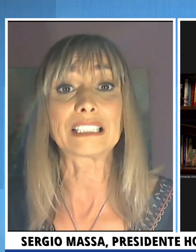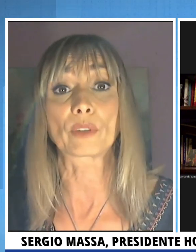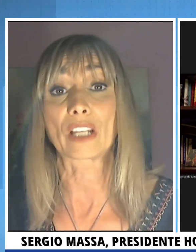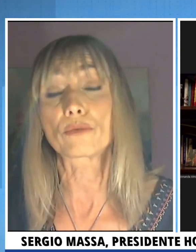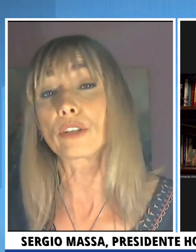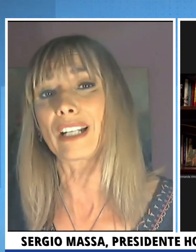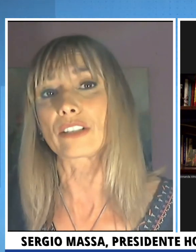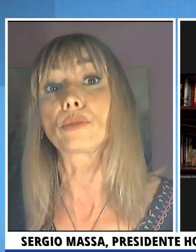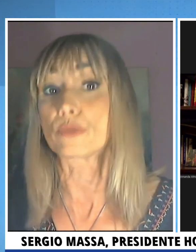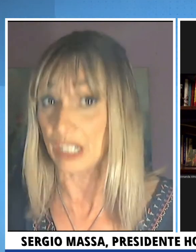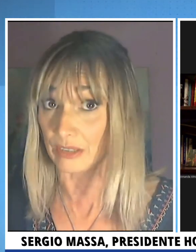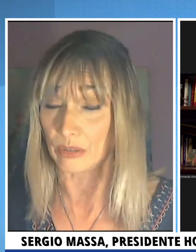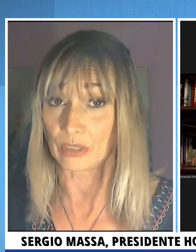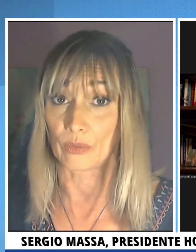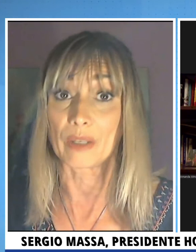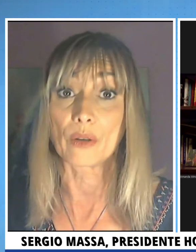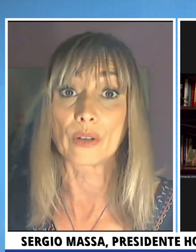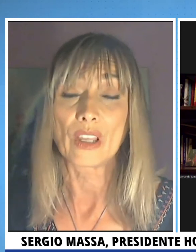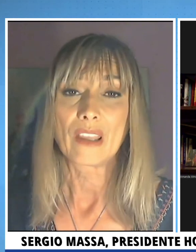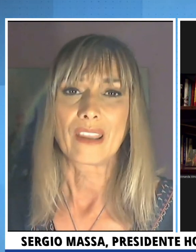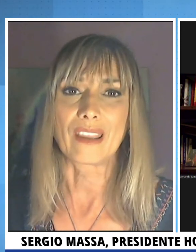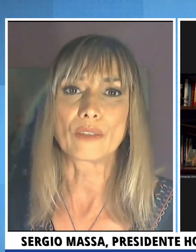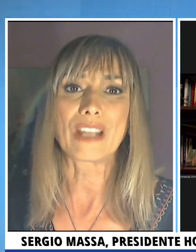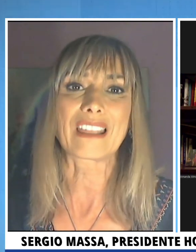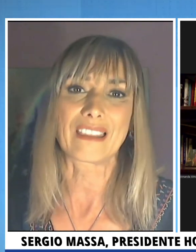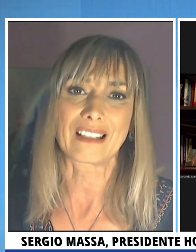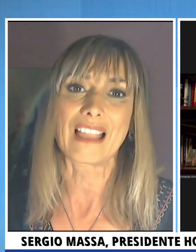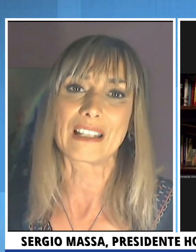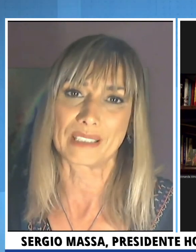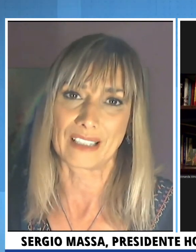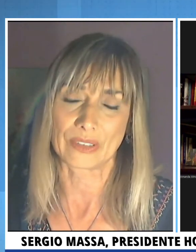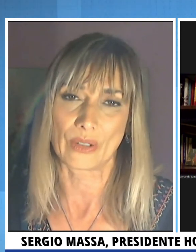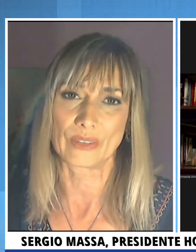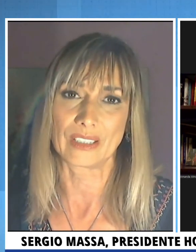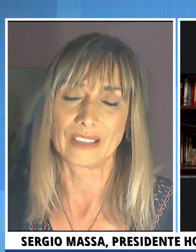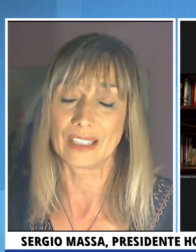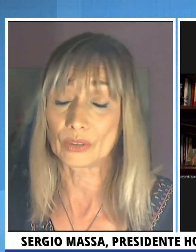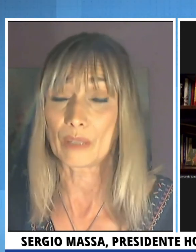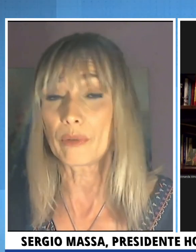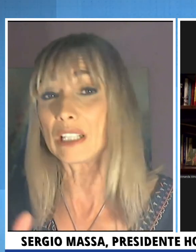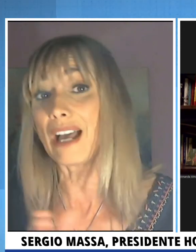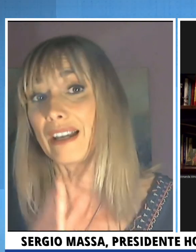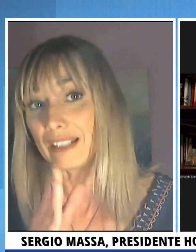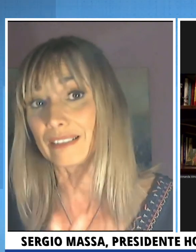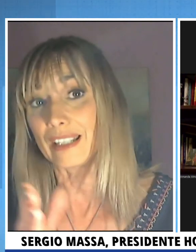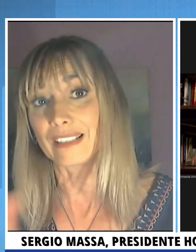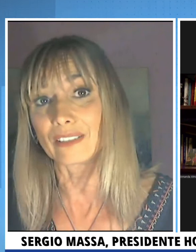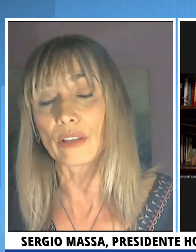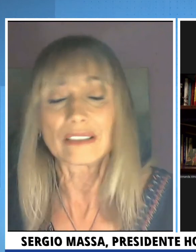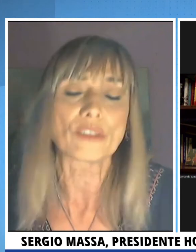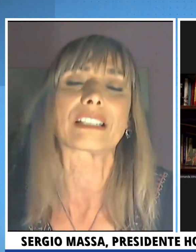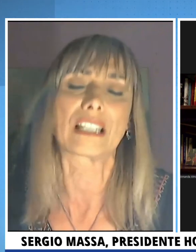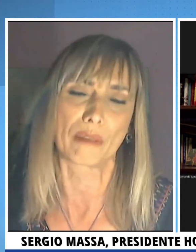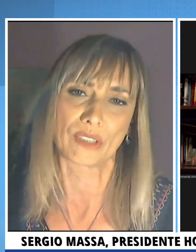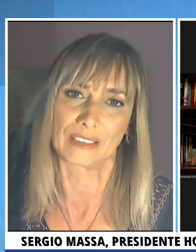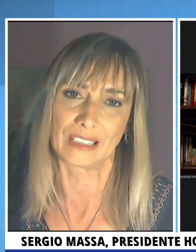interesante porque anunció la creación de un censo, y esto no es menor, y un área dedicada a la investigación, y esto está muy bien y va